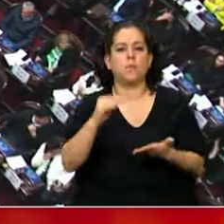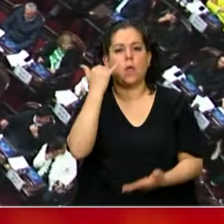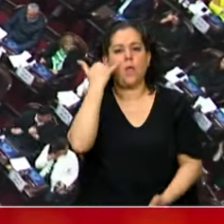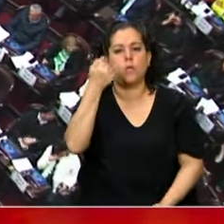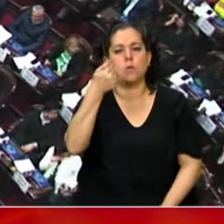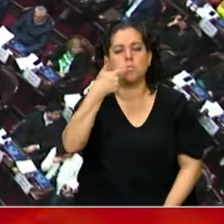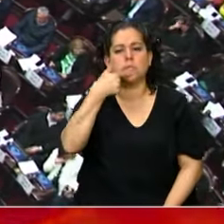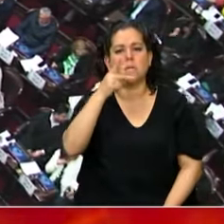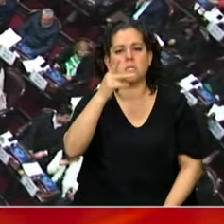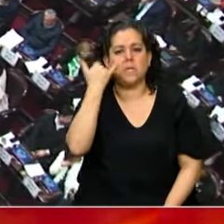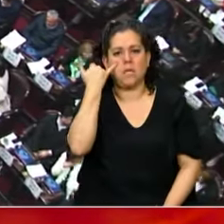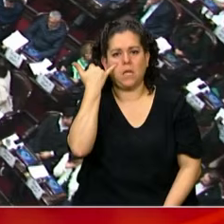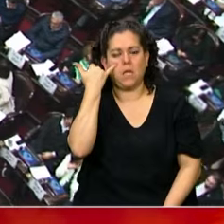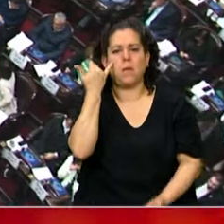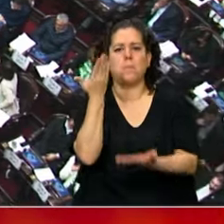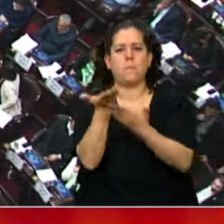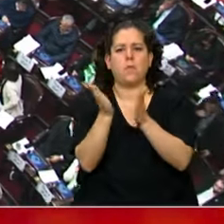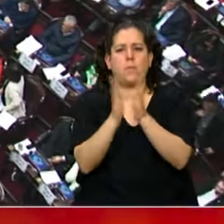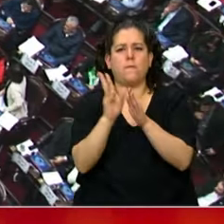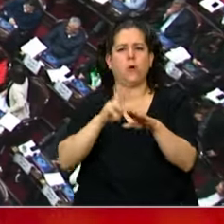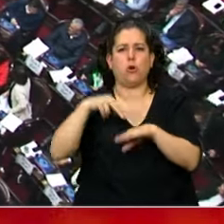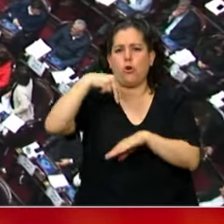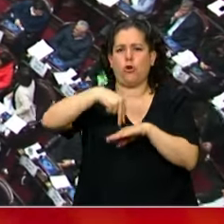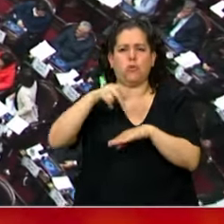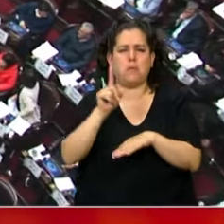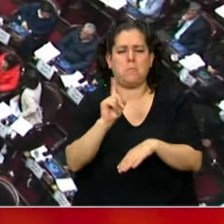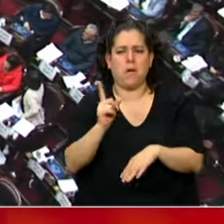sasqui les pido por favor que no se